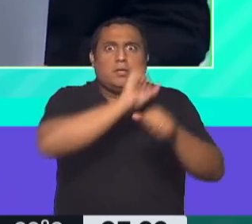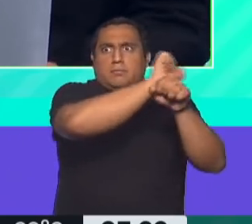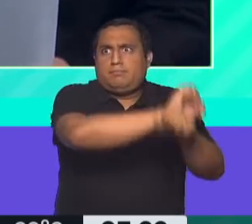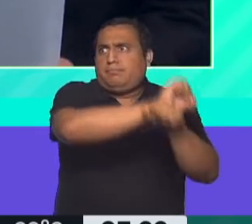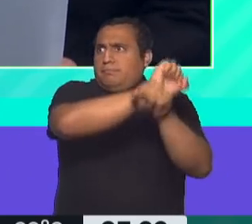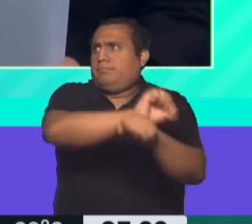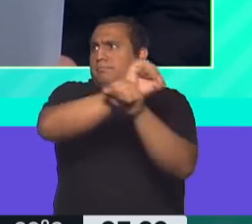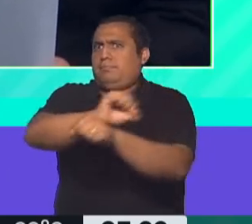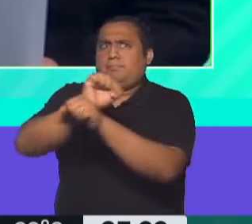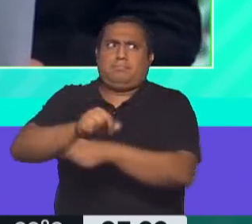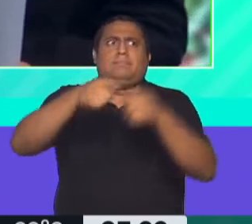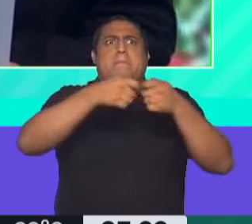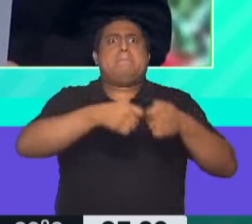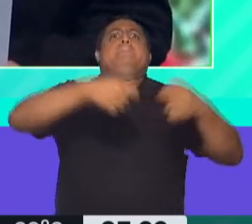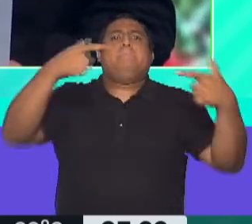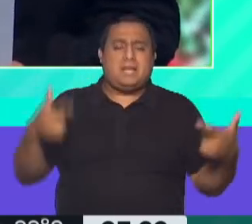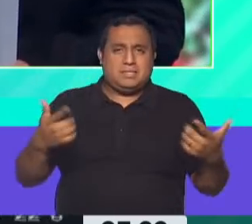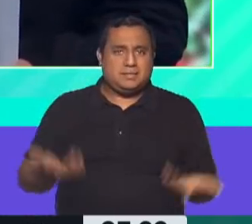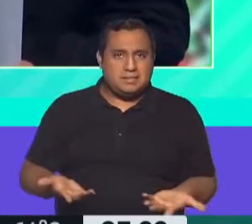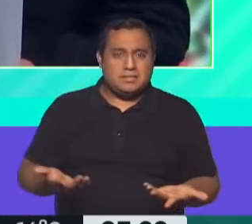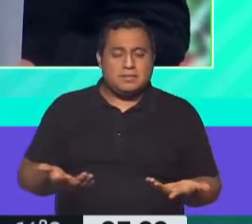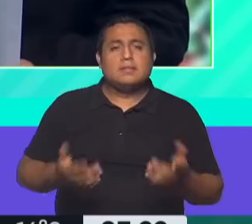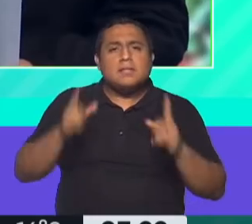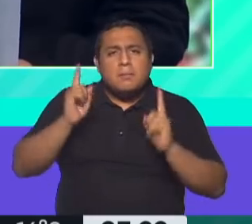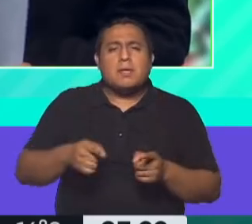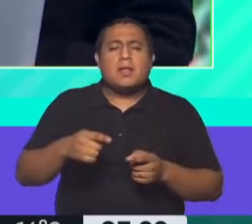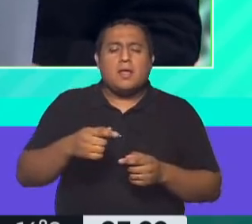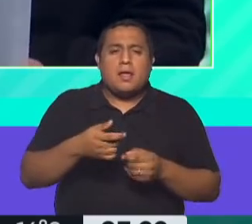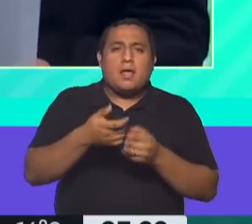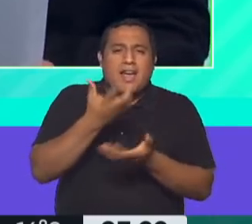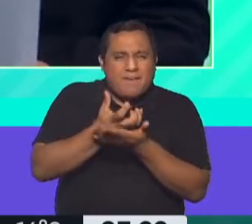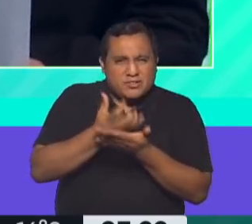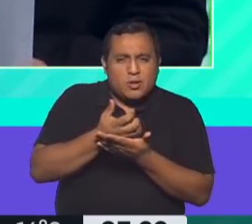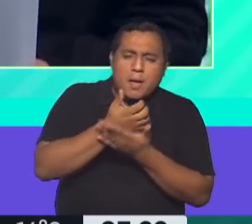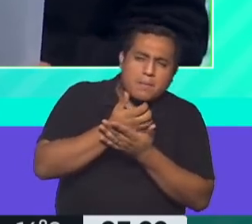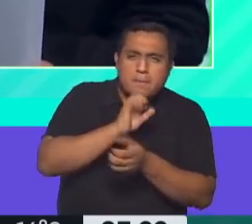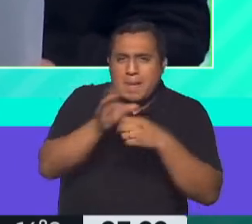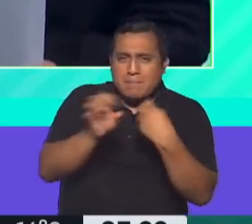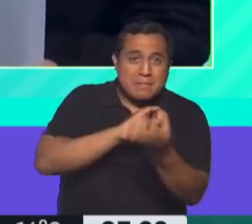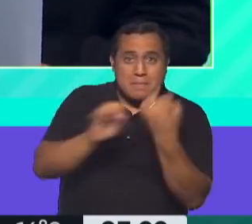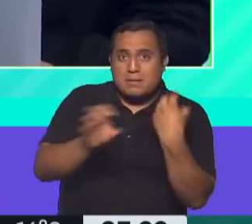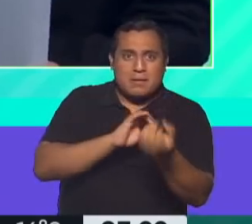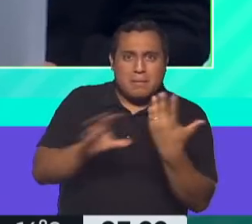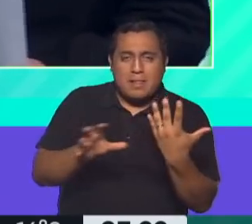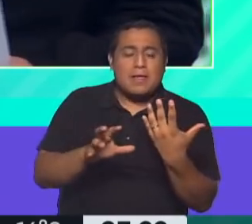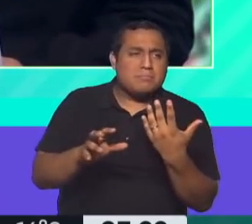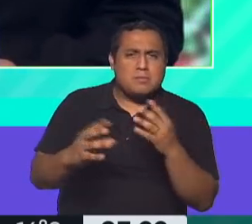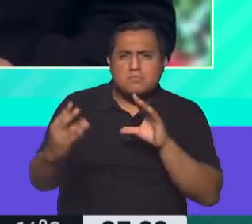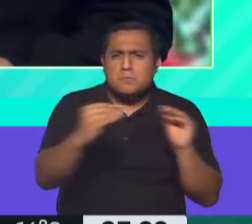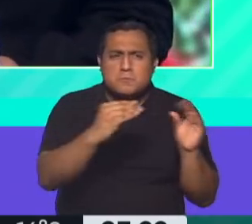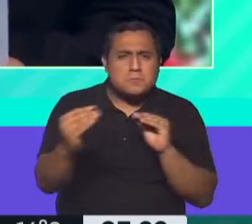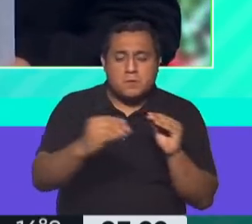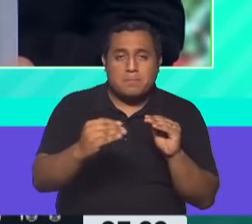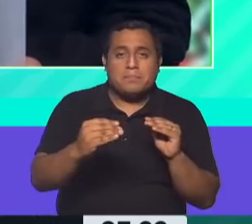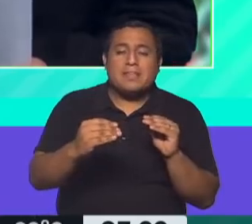engrosar. Hay además una verosimilitud en la conversación que muestra el desconcierto en ese momento. Se habla, y esto probablemente lo